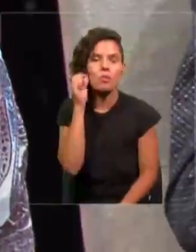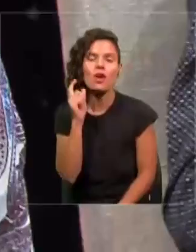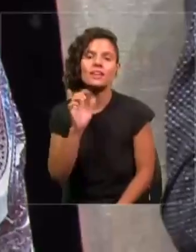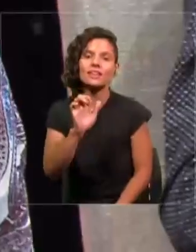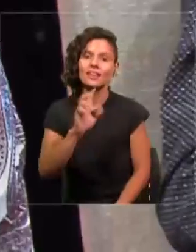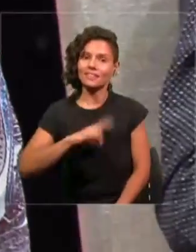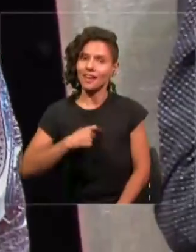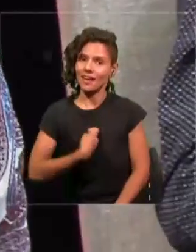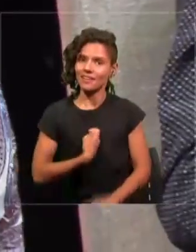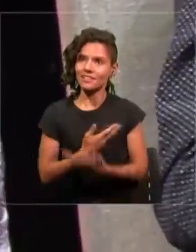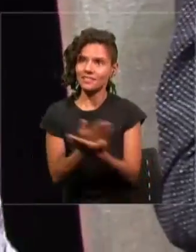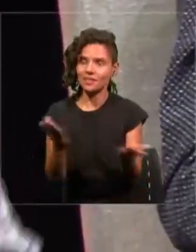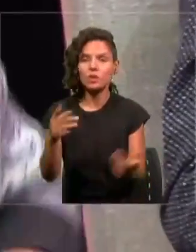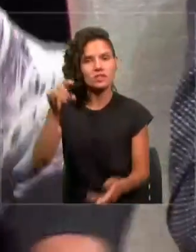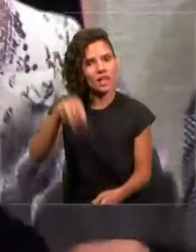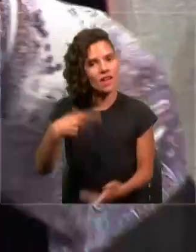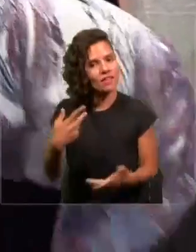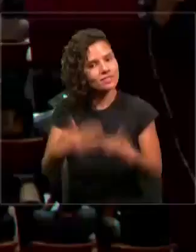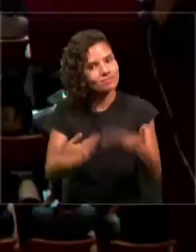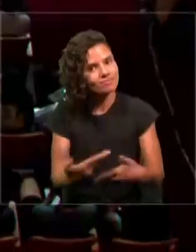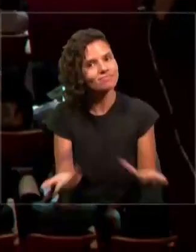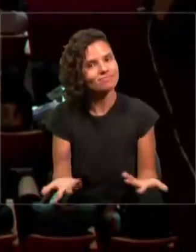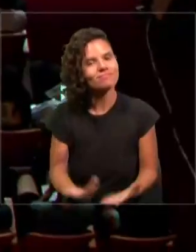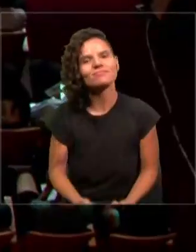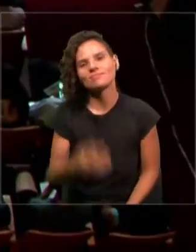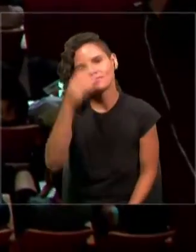cómo viene esta historia.